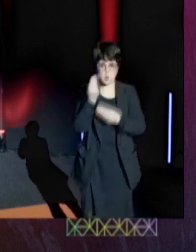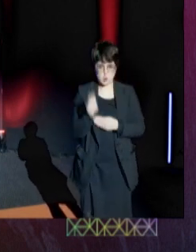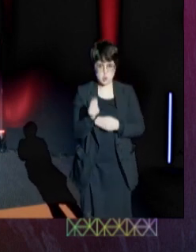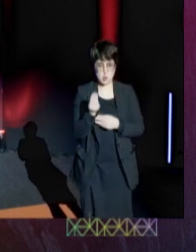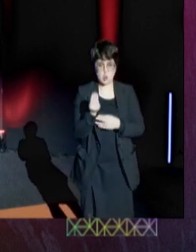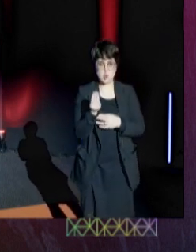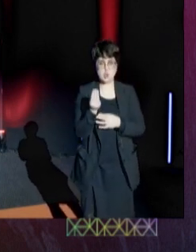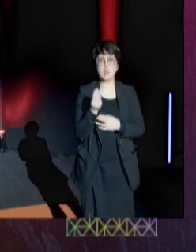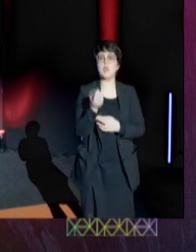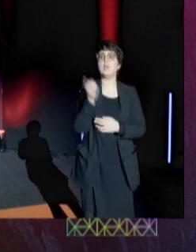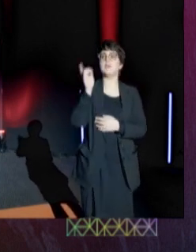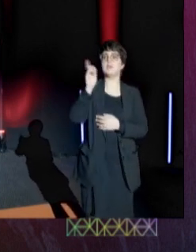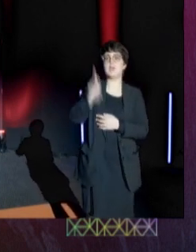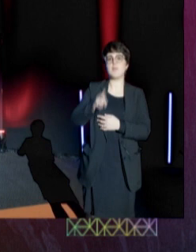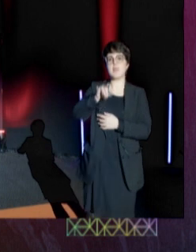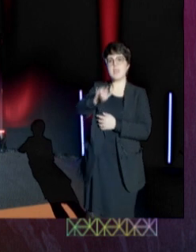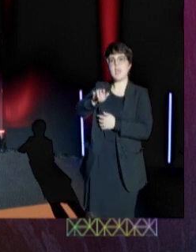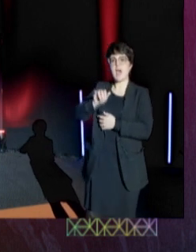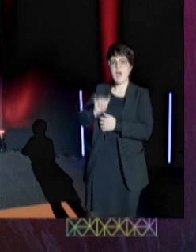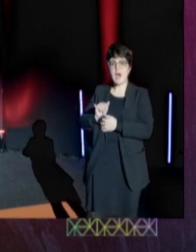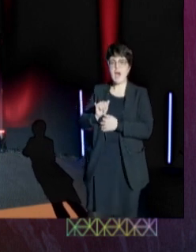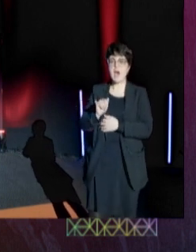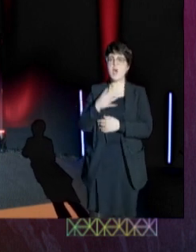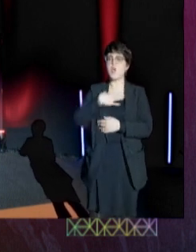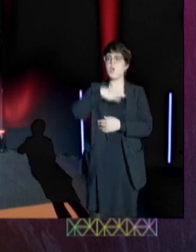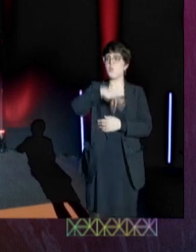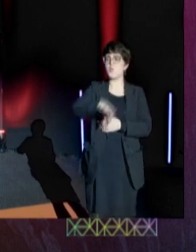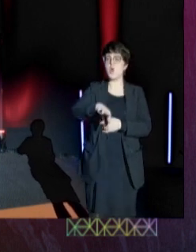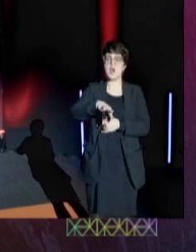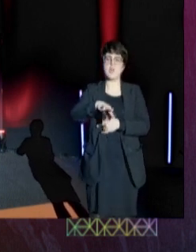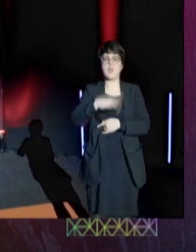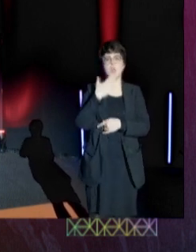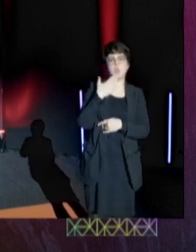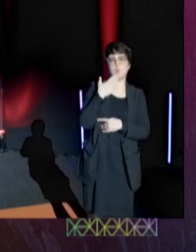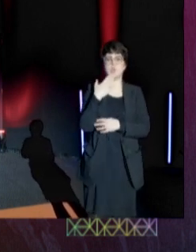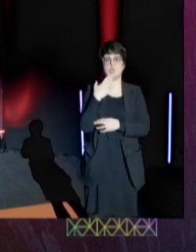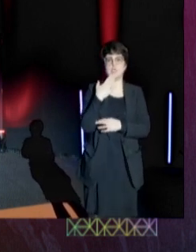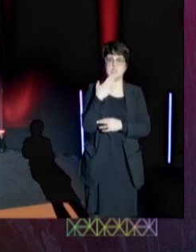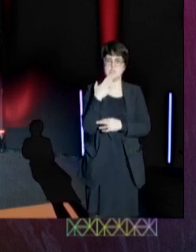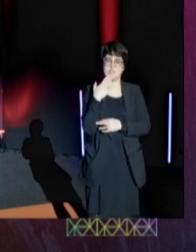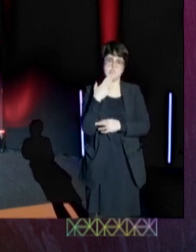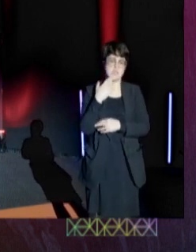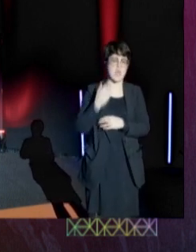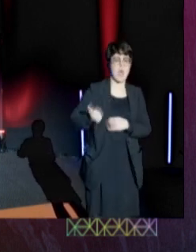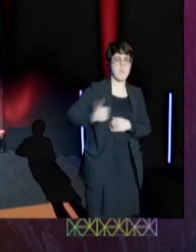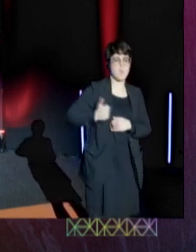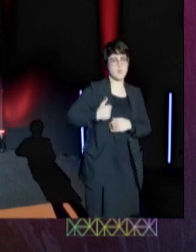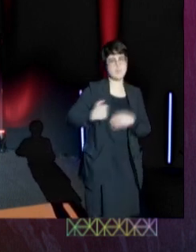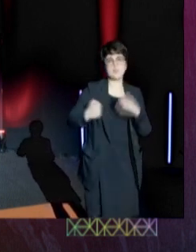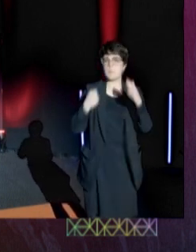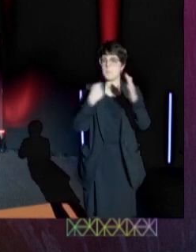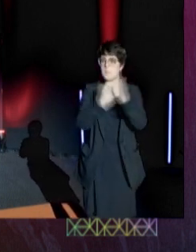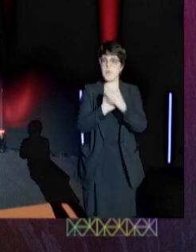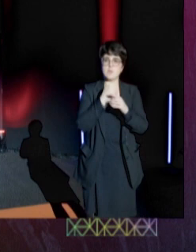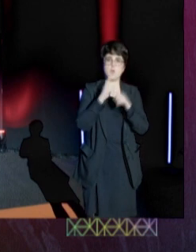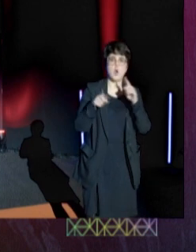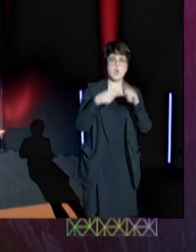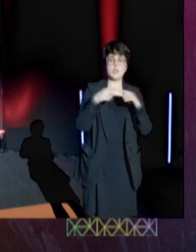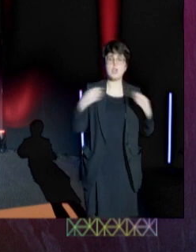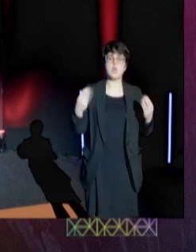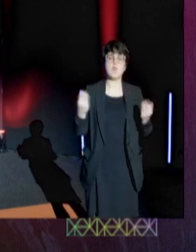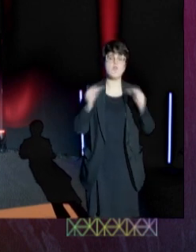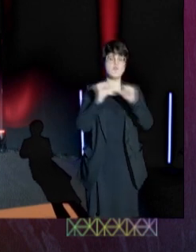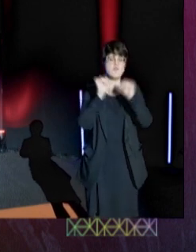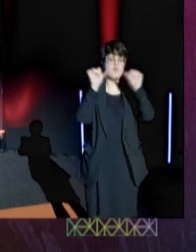y al mismo tiempo la Inteligencia artificial puede ser una palanca muy potente para que mejoremos la